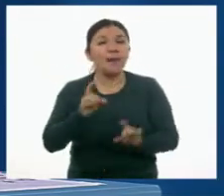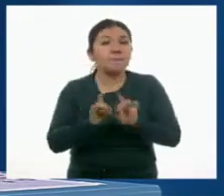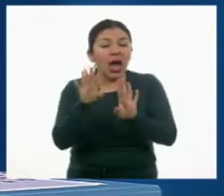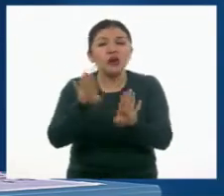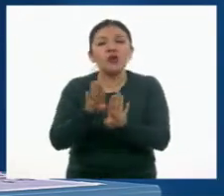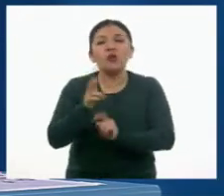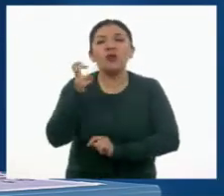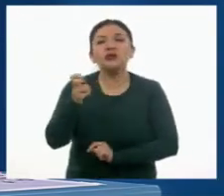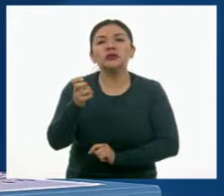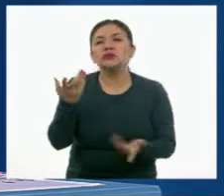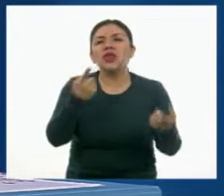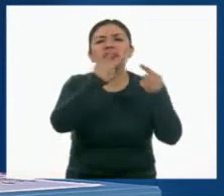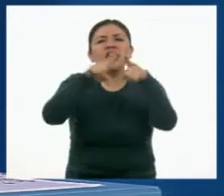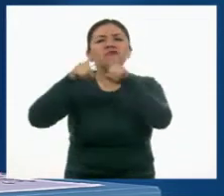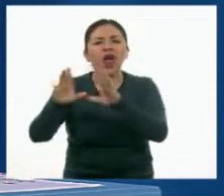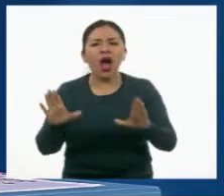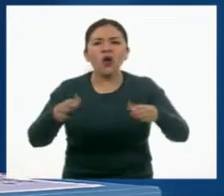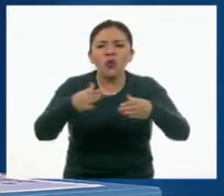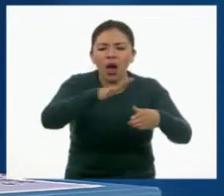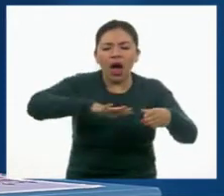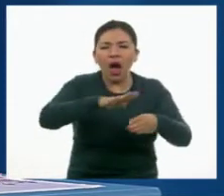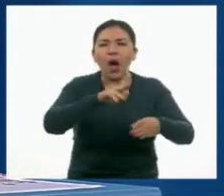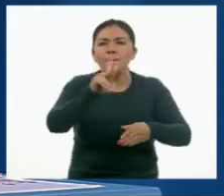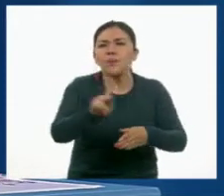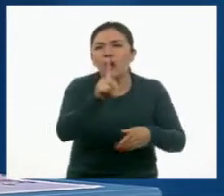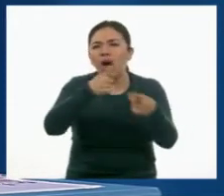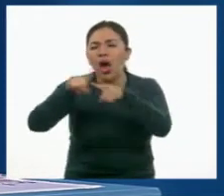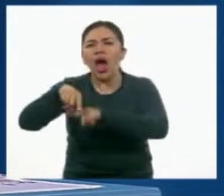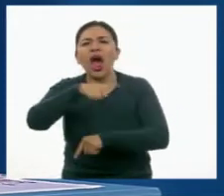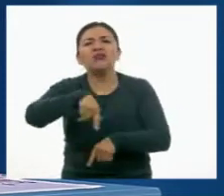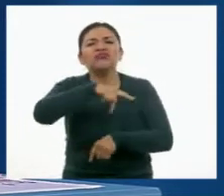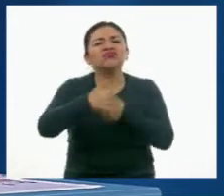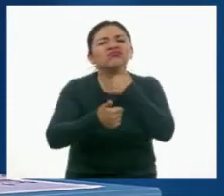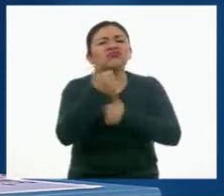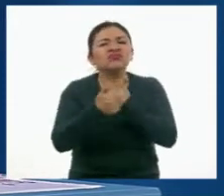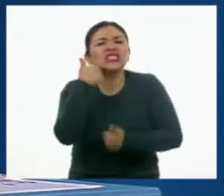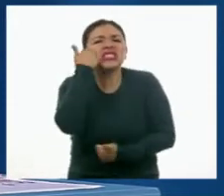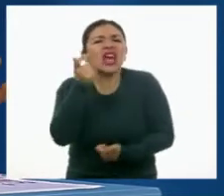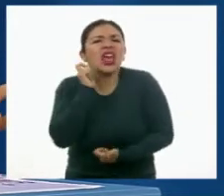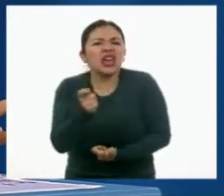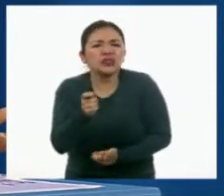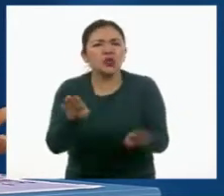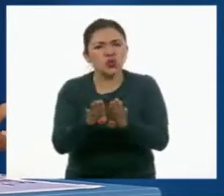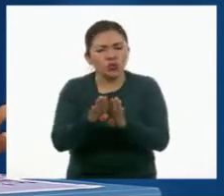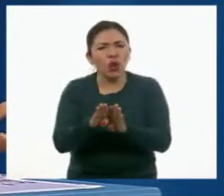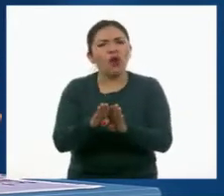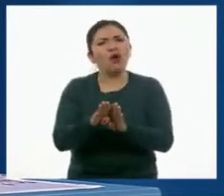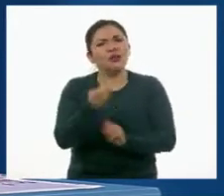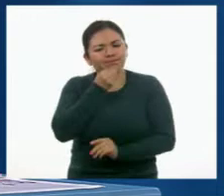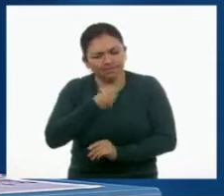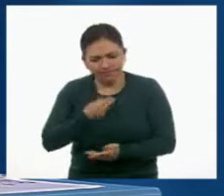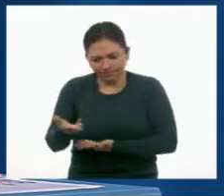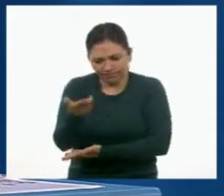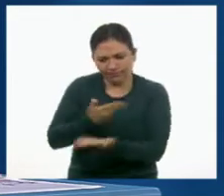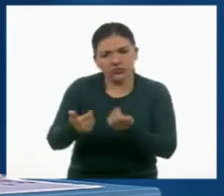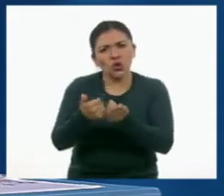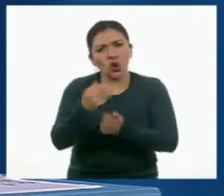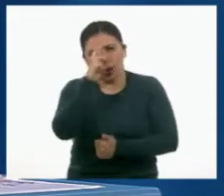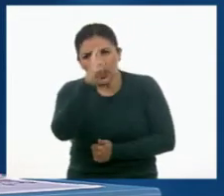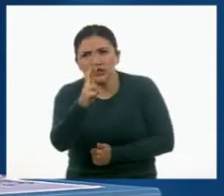también en las diferentes comunidades, que es lo que se busca, que de alguna manera haya esa tolerancia, ese respeto